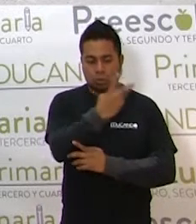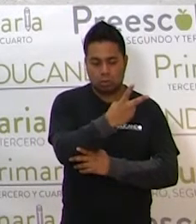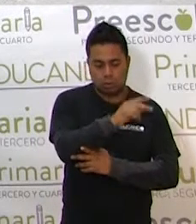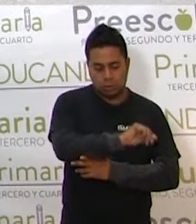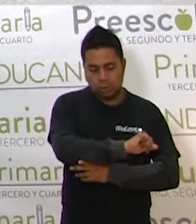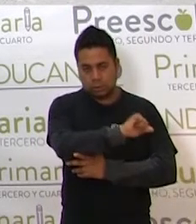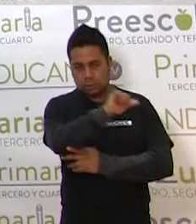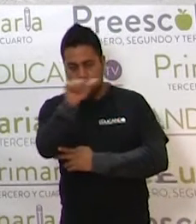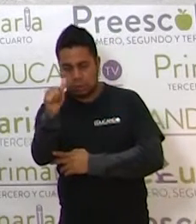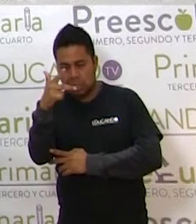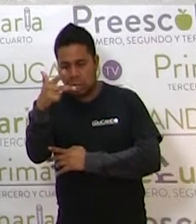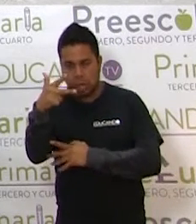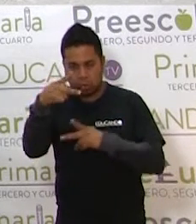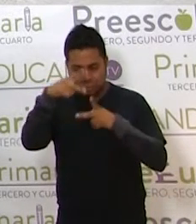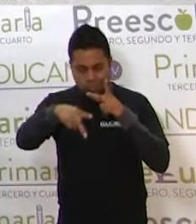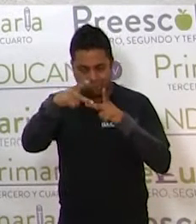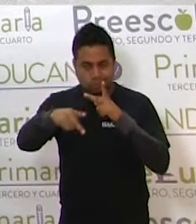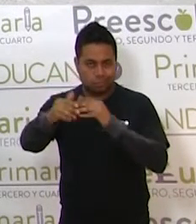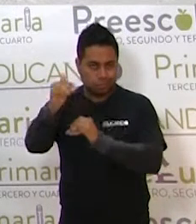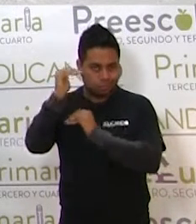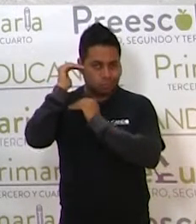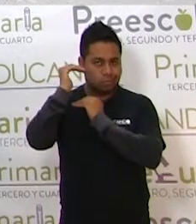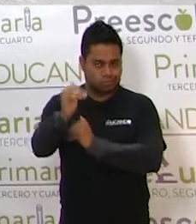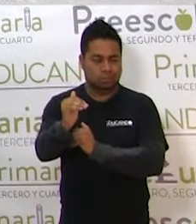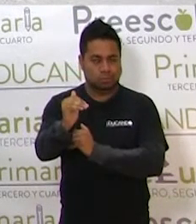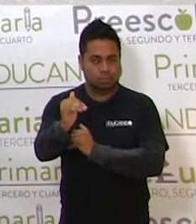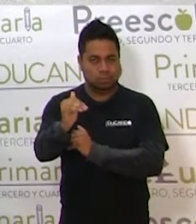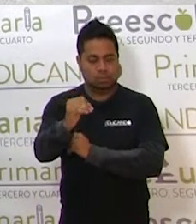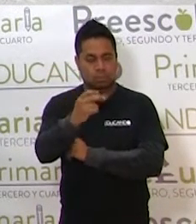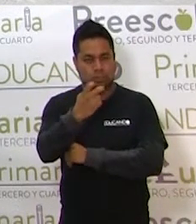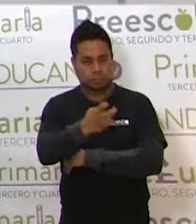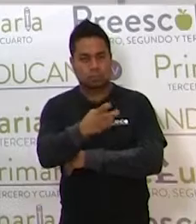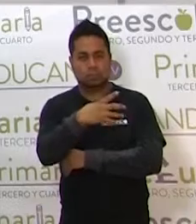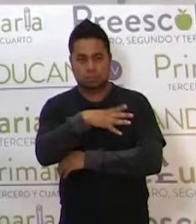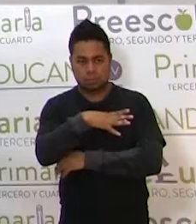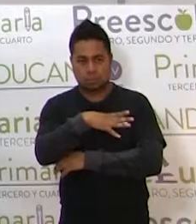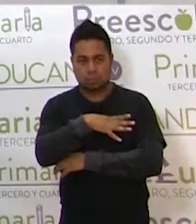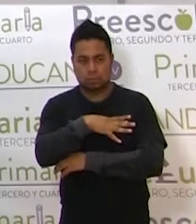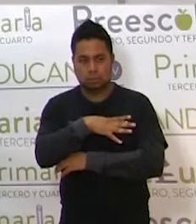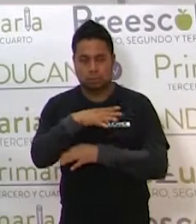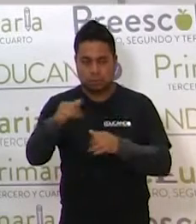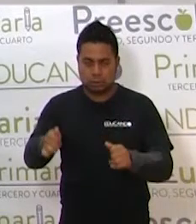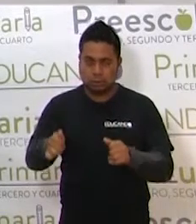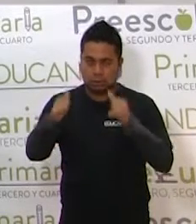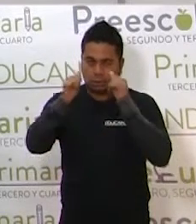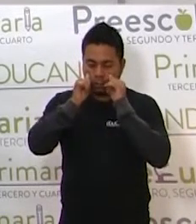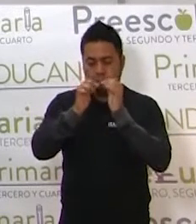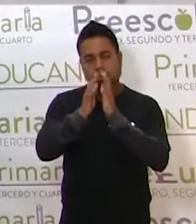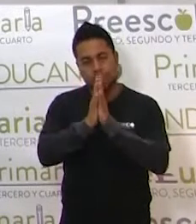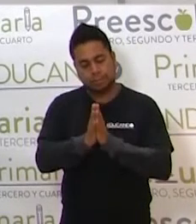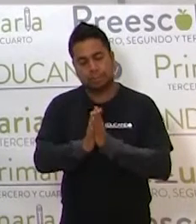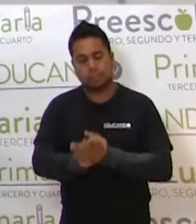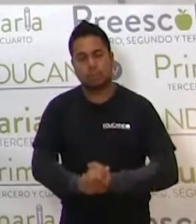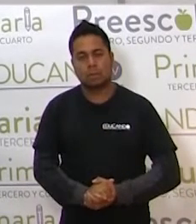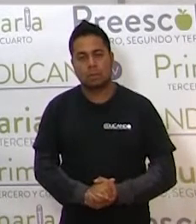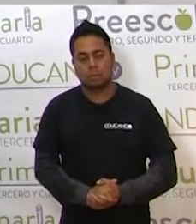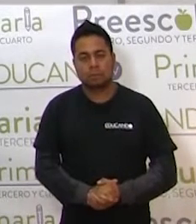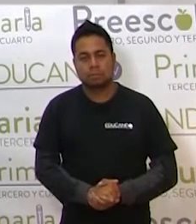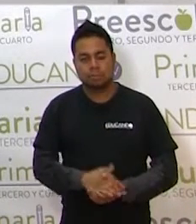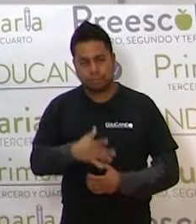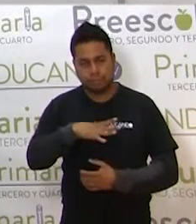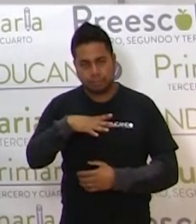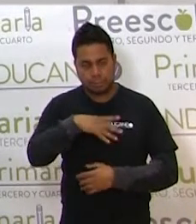ocho sílabas bien van a ser mucha atención versos